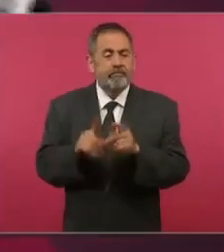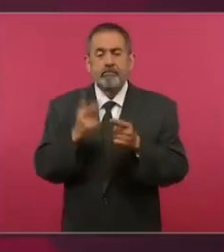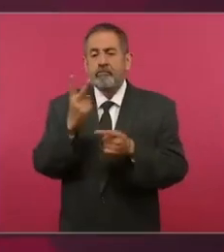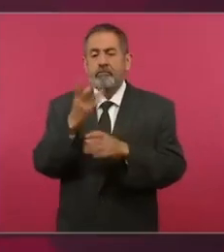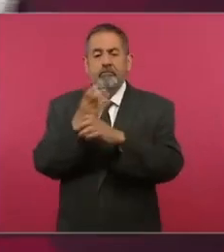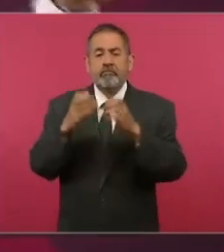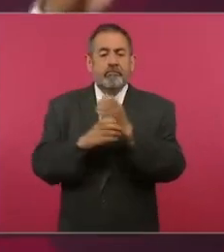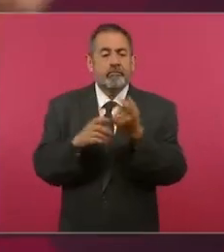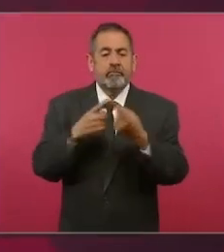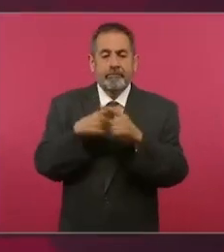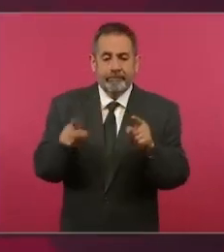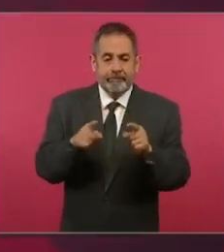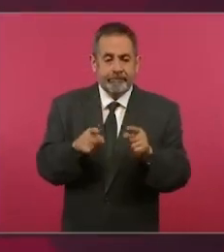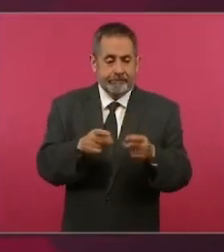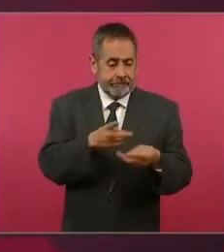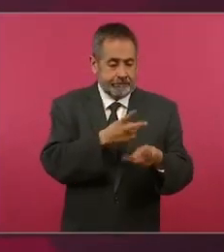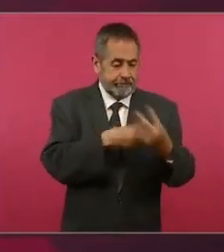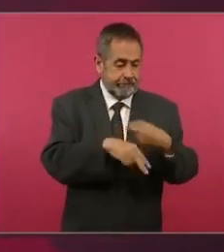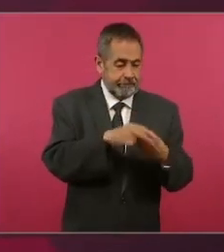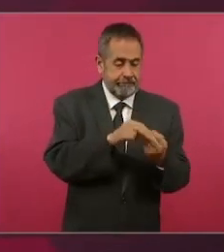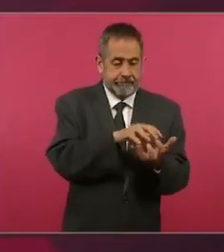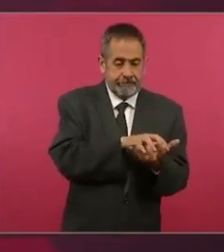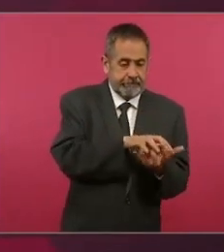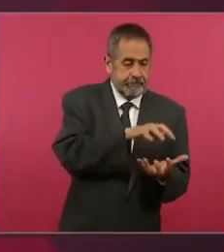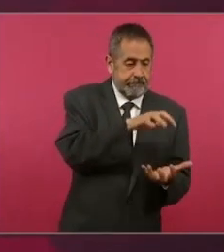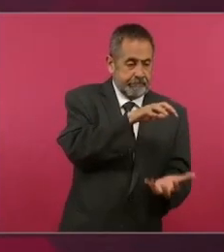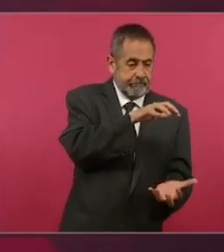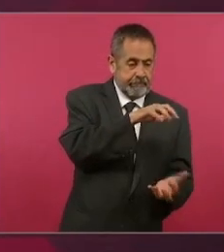dos conceptos distintos.